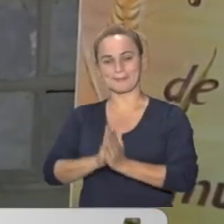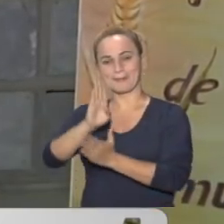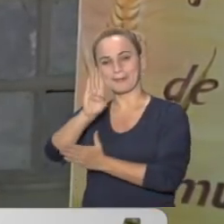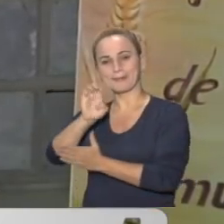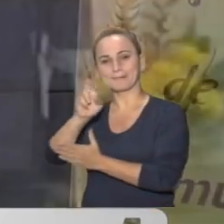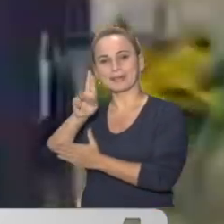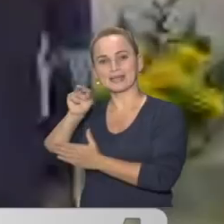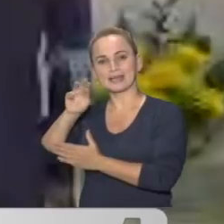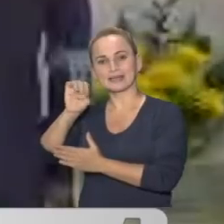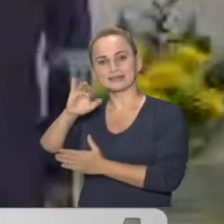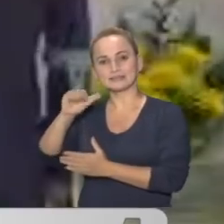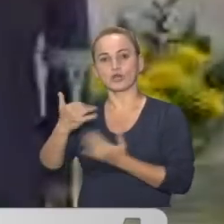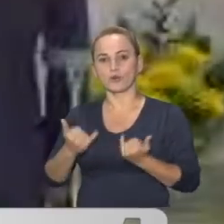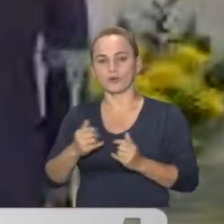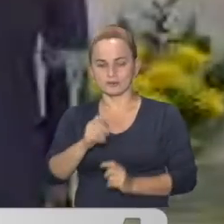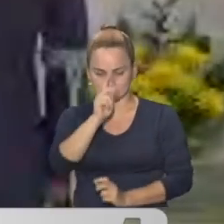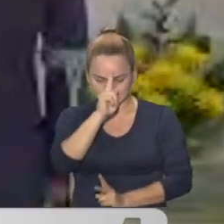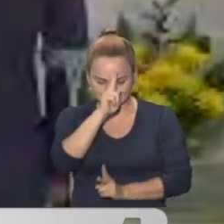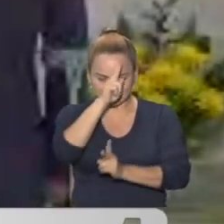beata.